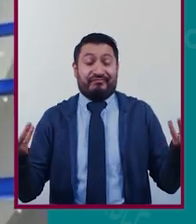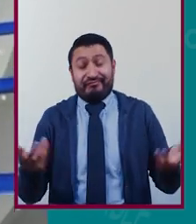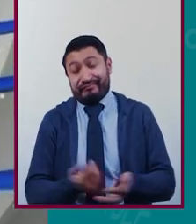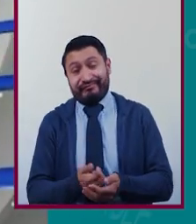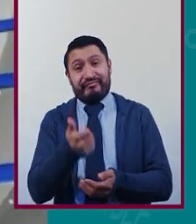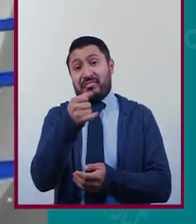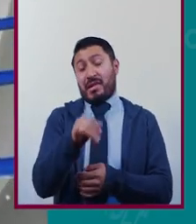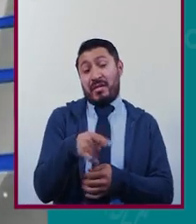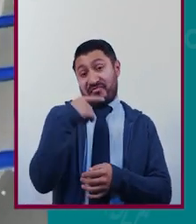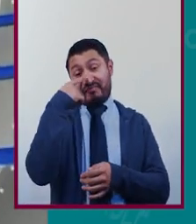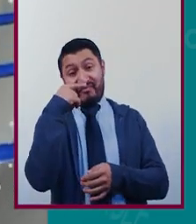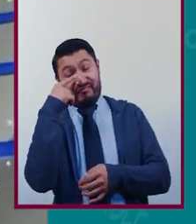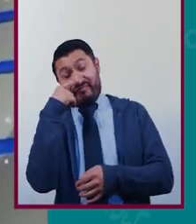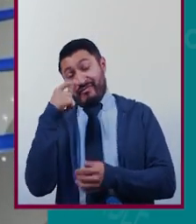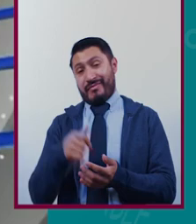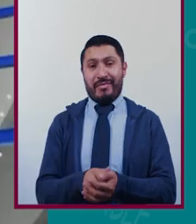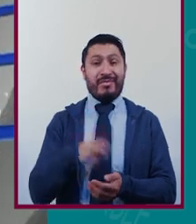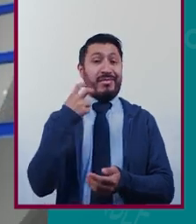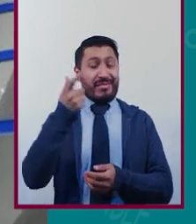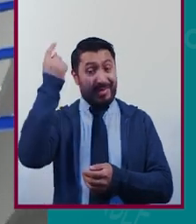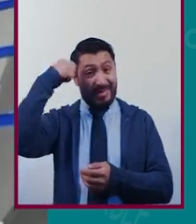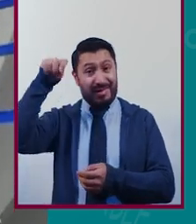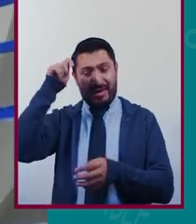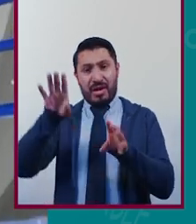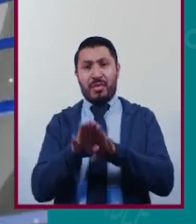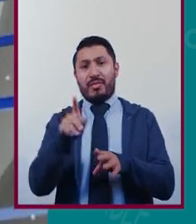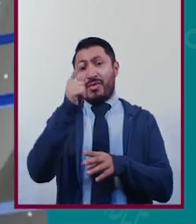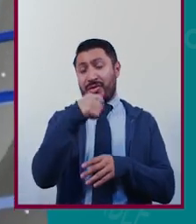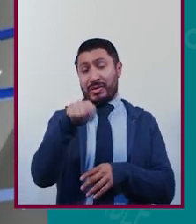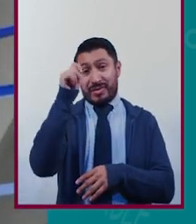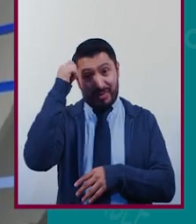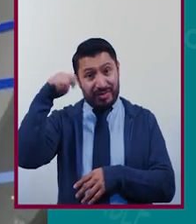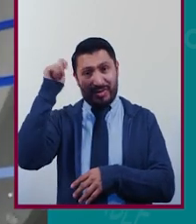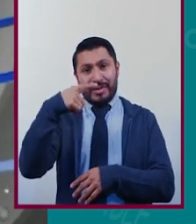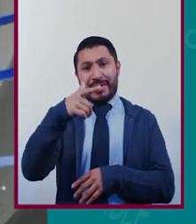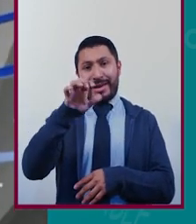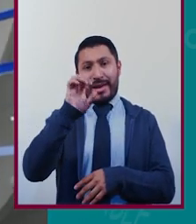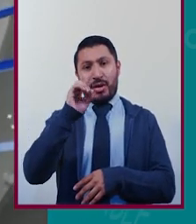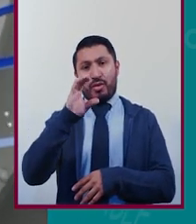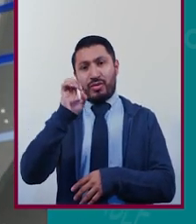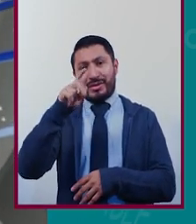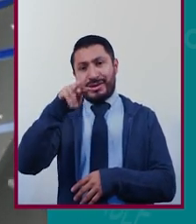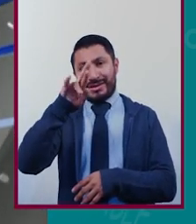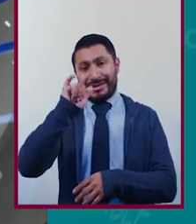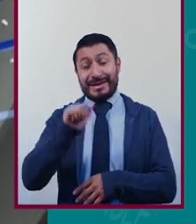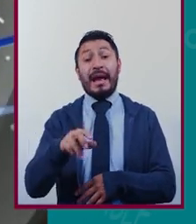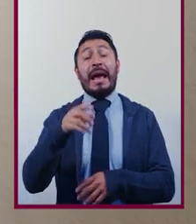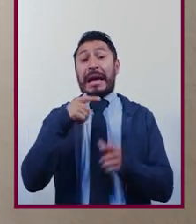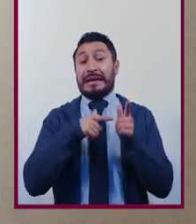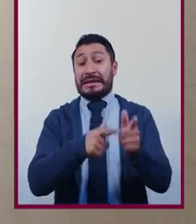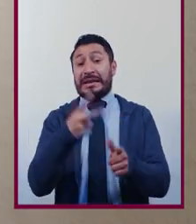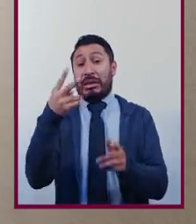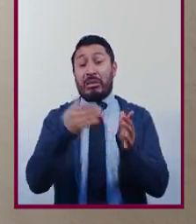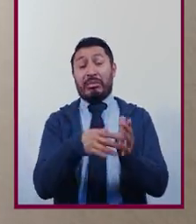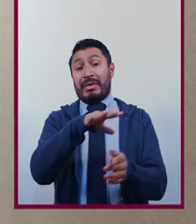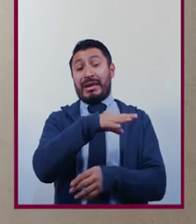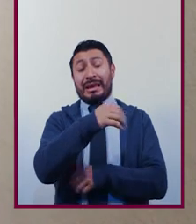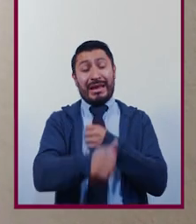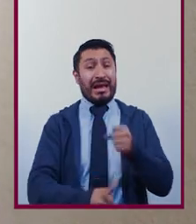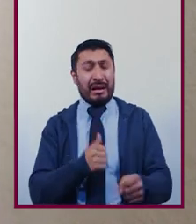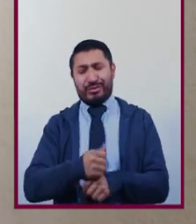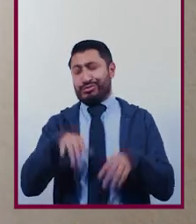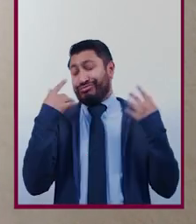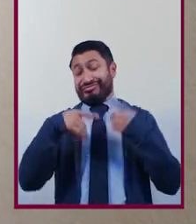de vanidosos. Esa teoría se conoce como teoría geocéntrica y permaneció vigente unos 2000 años. ¿Te imaginas?